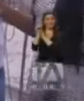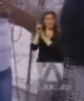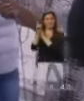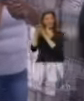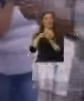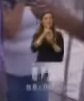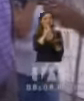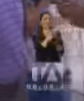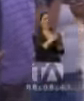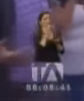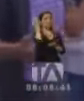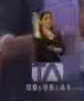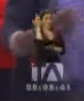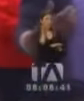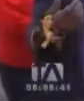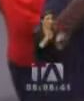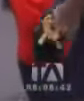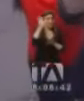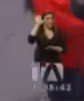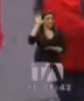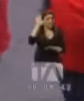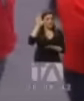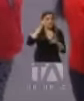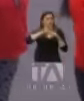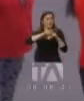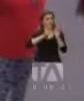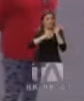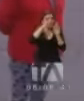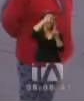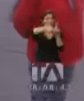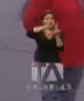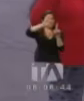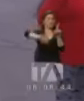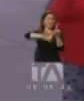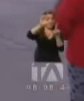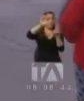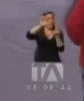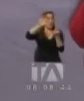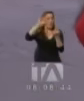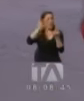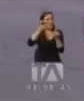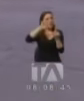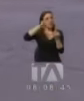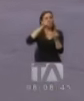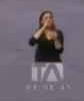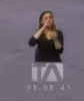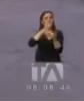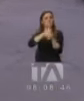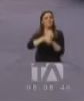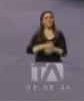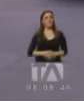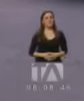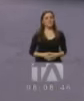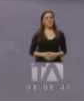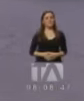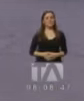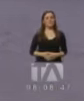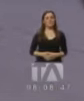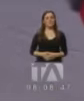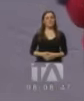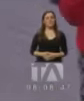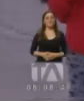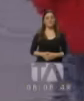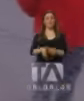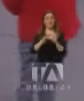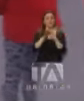alcalde y me imagino que creo que comienzan desde otro mes de julio o junio, creo ya. Muy bien. Estamos enterados. Muy bien, amigos televidentes